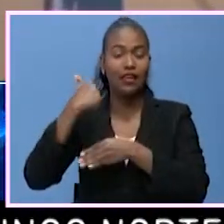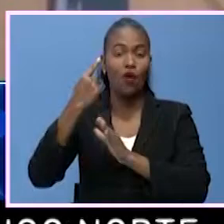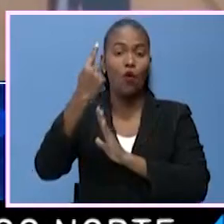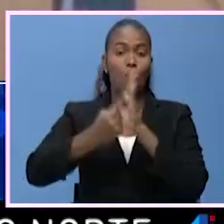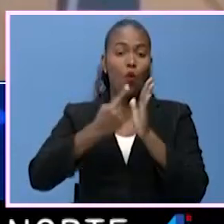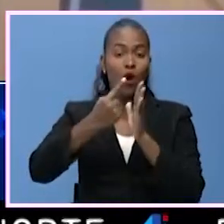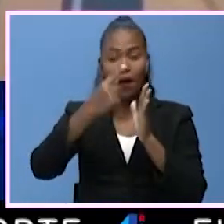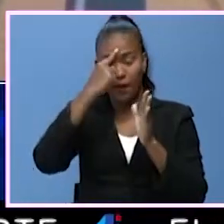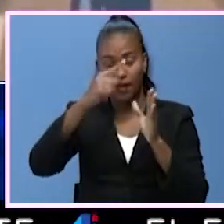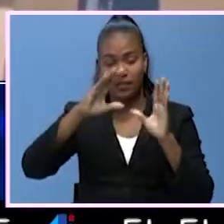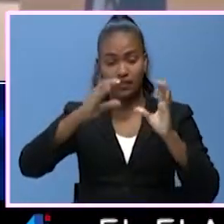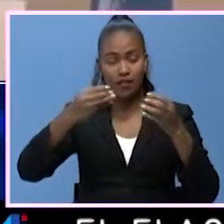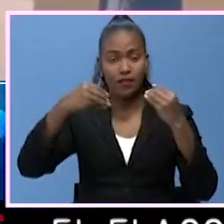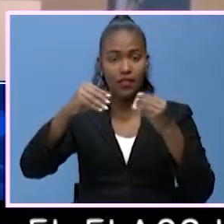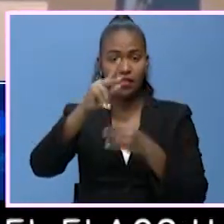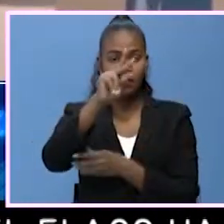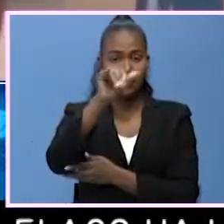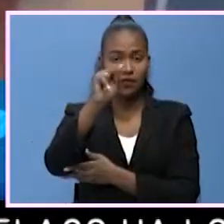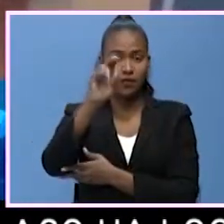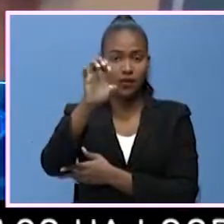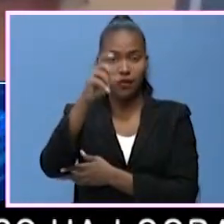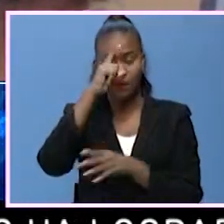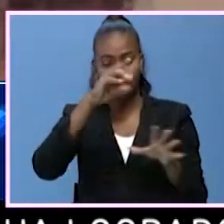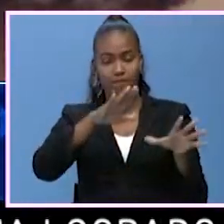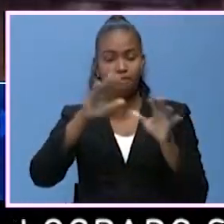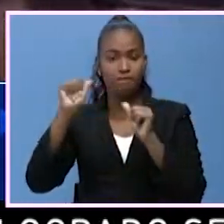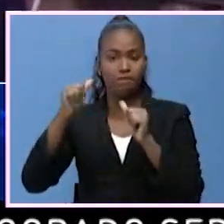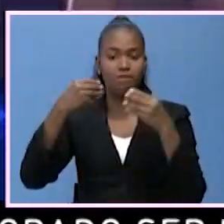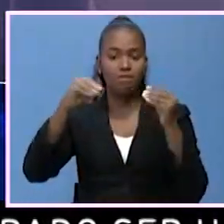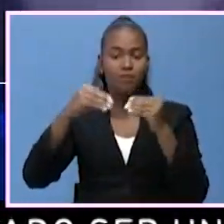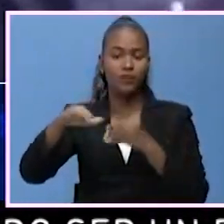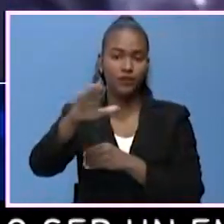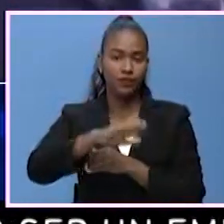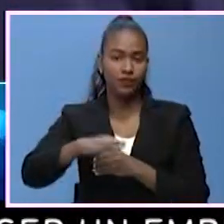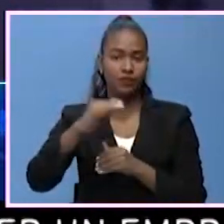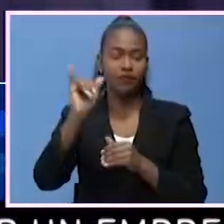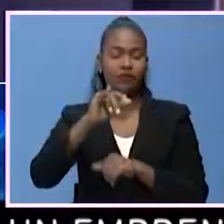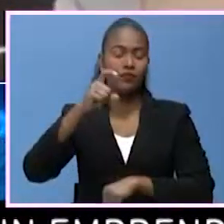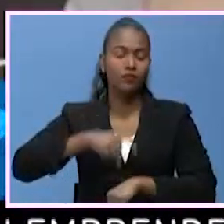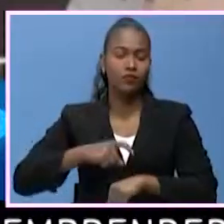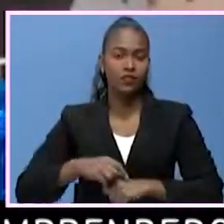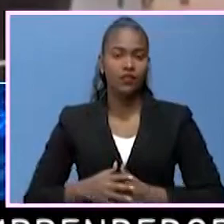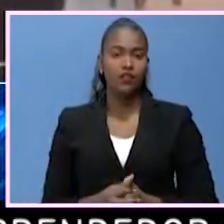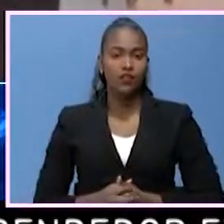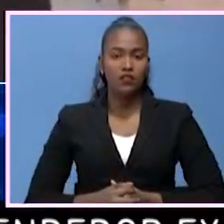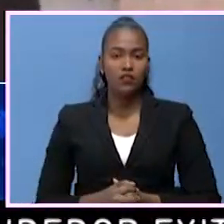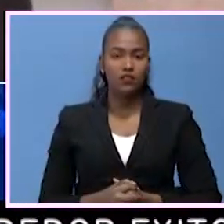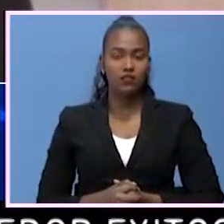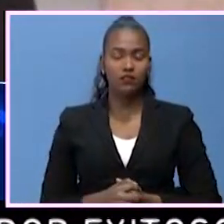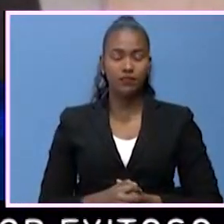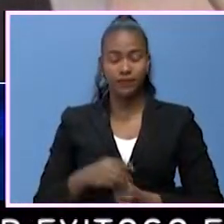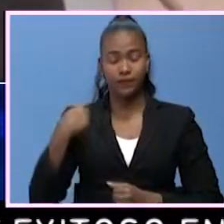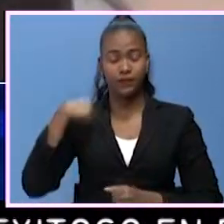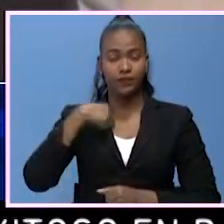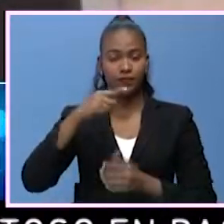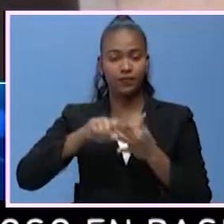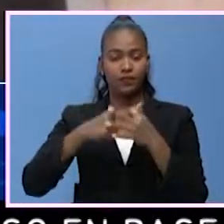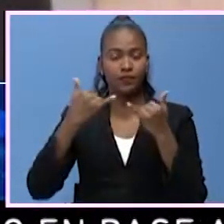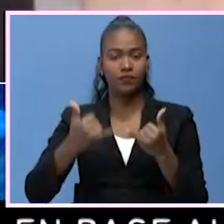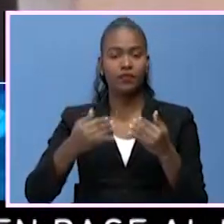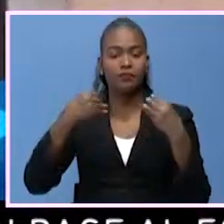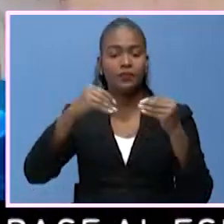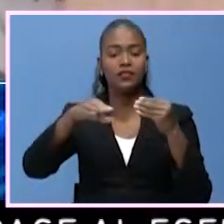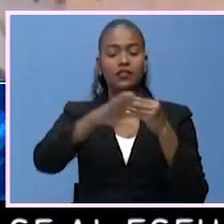hora al centro comercial El Príncipe para retirar las mercancías en iguales condiciones. Empezamos hoy en el comercial El